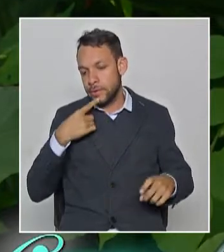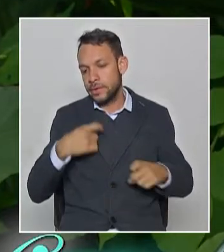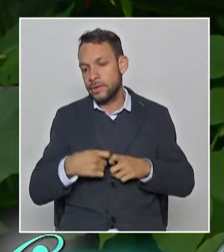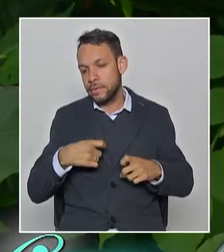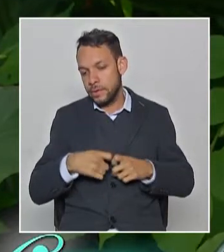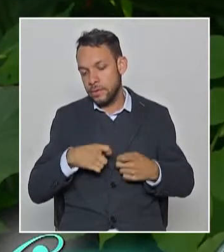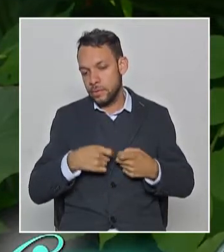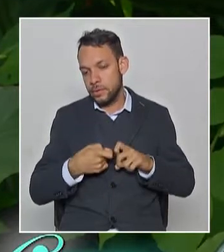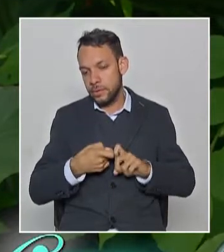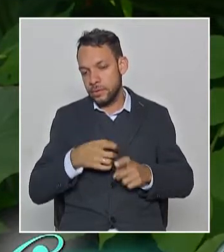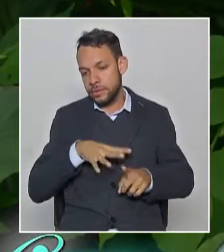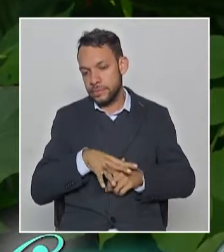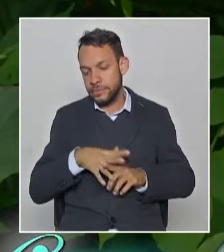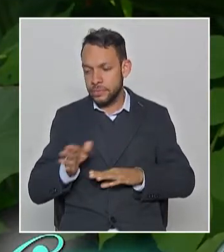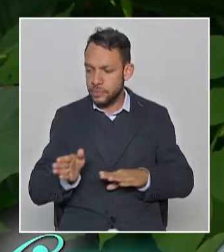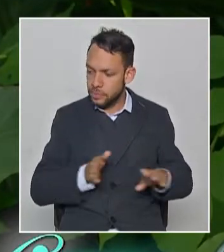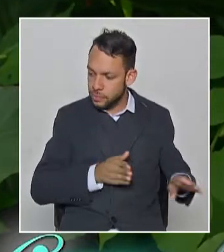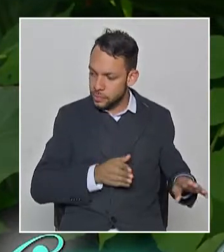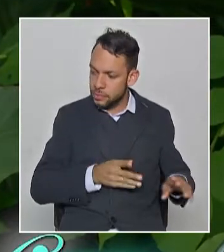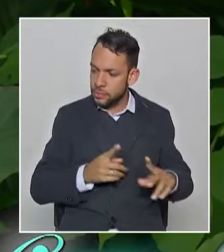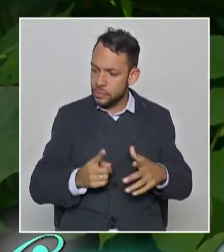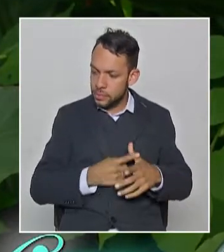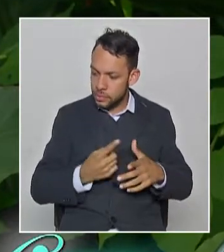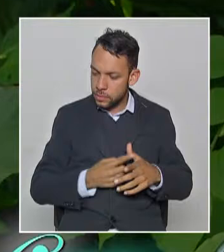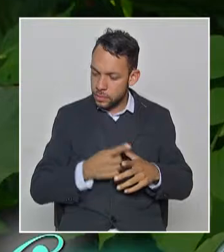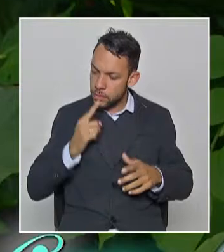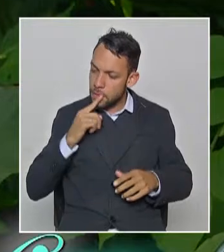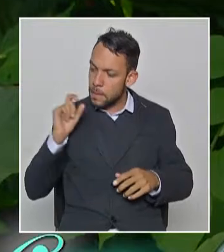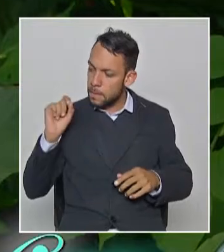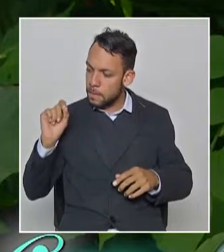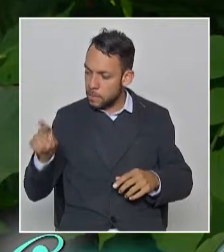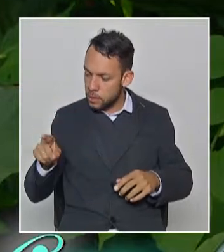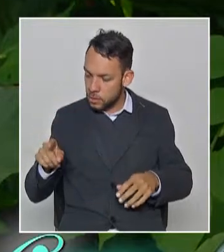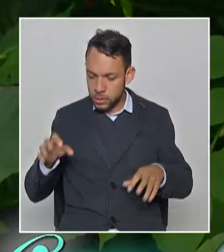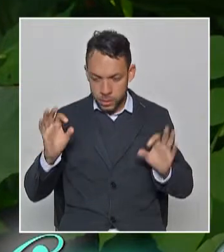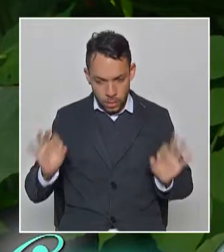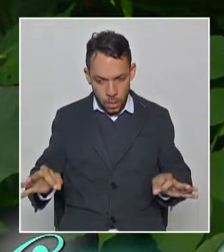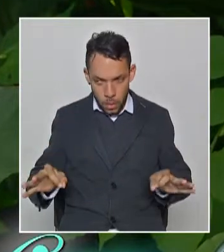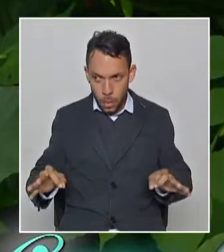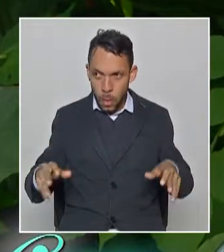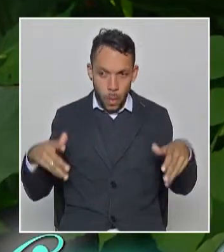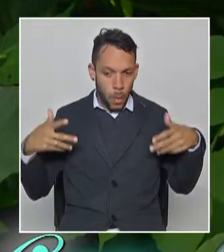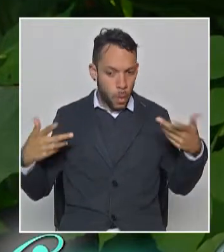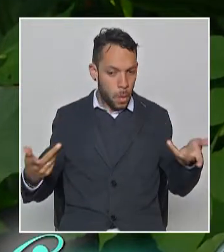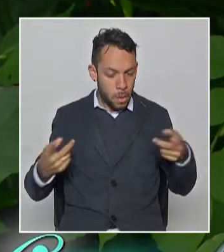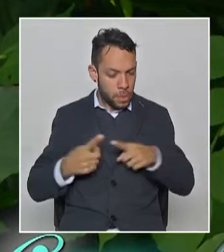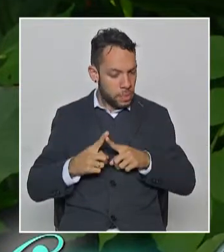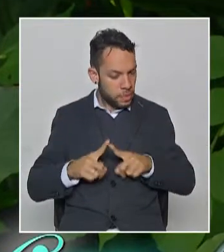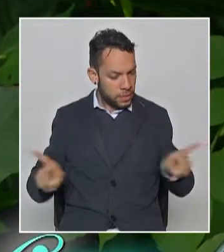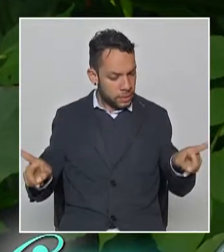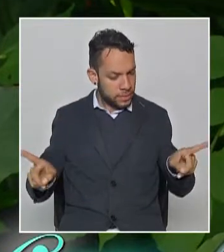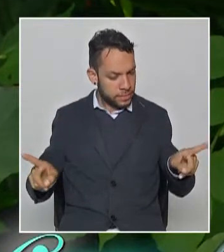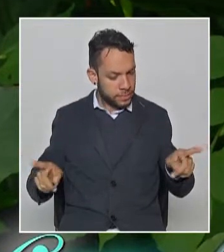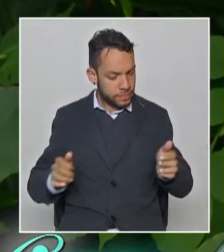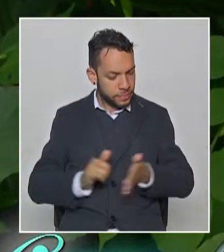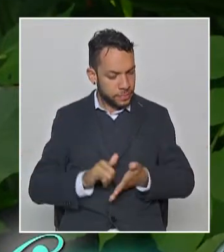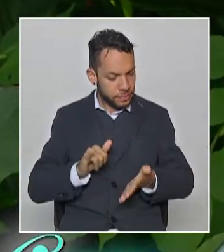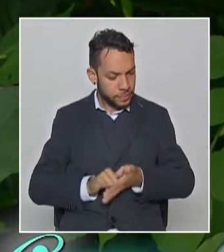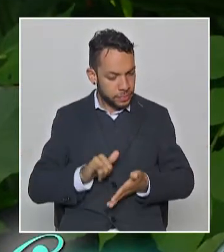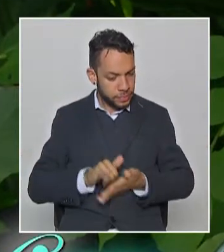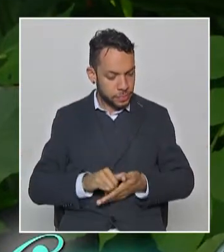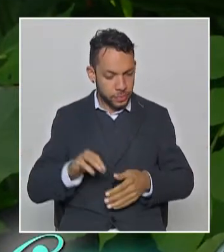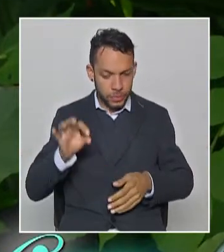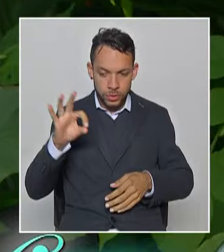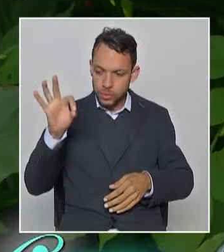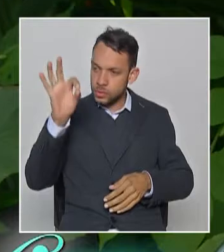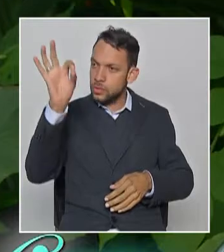pues por estar afectado. Entonces sí le voy a hacer la preguntita al ingeniero. ¿Cómo sintió la diferencia entre la abeja